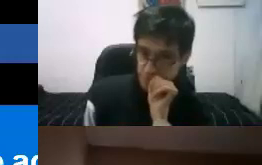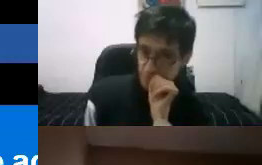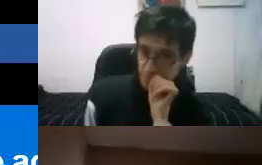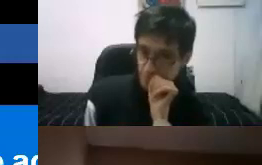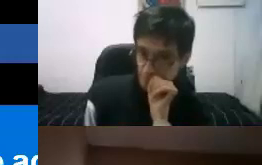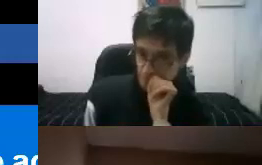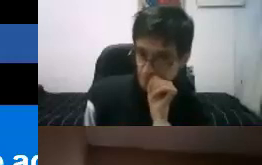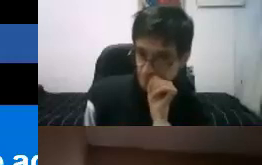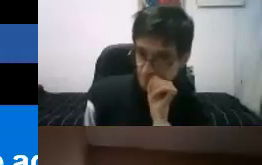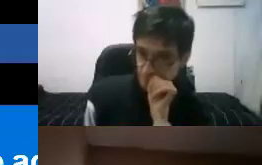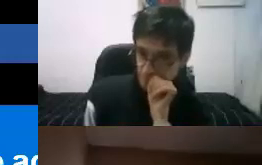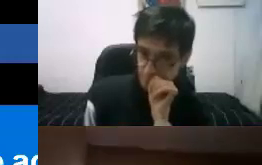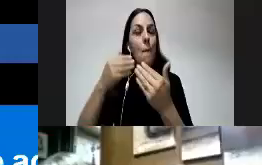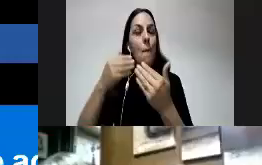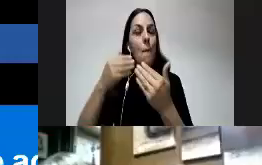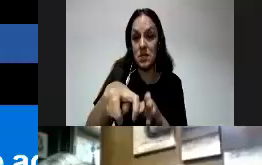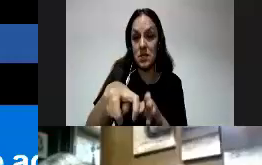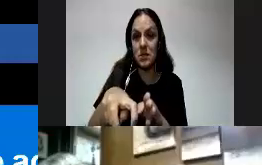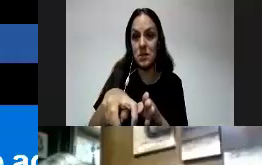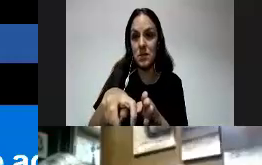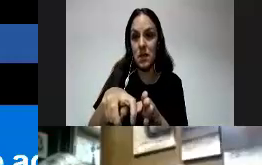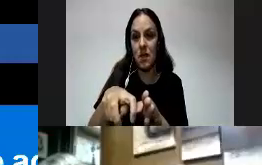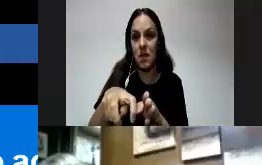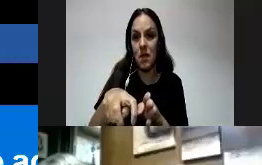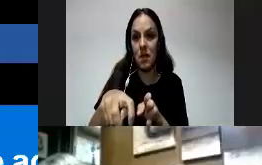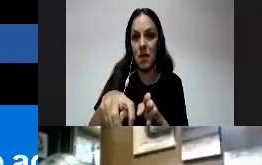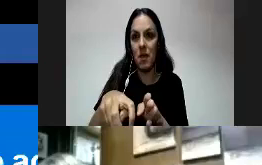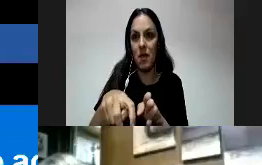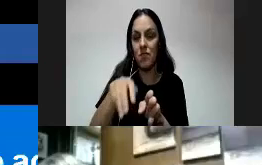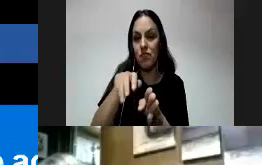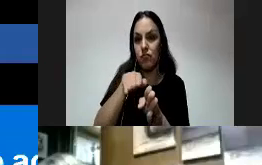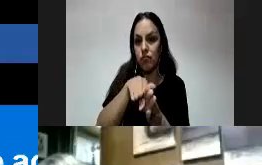asiento, en la parte baja, se desplaza,